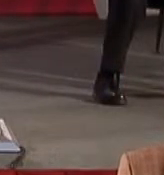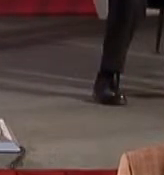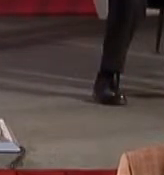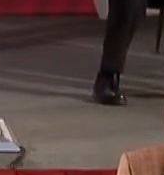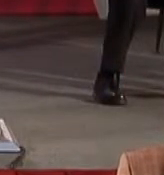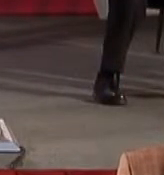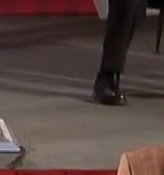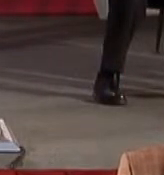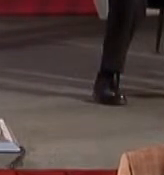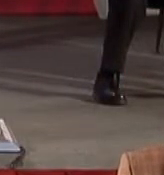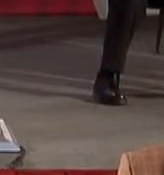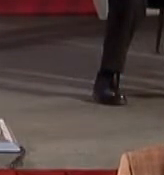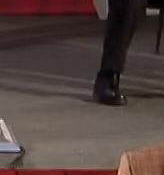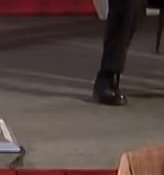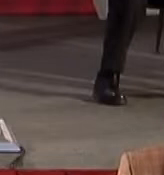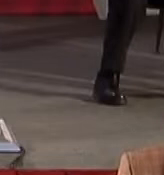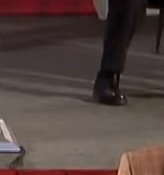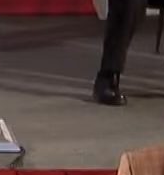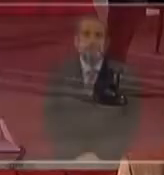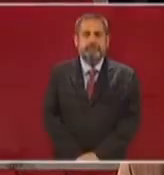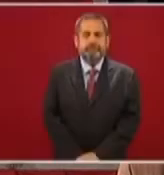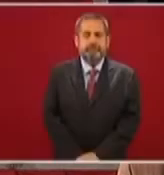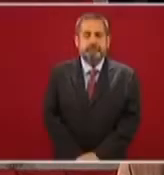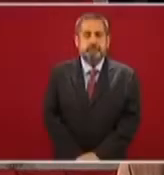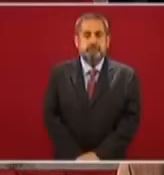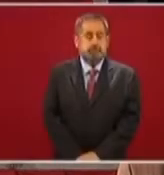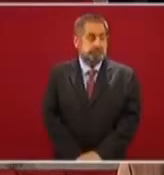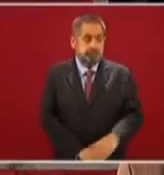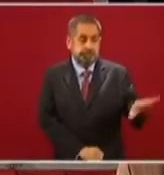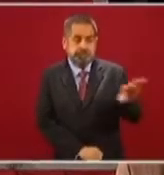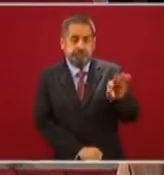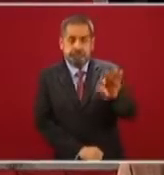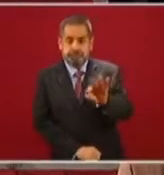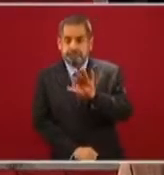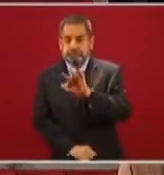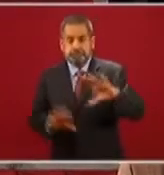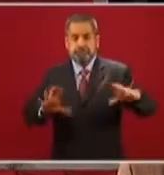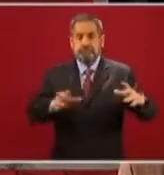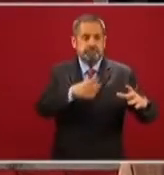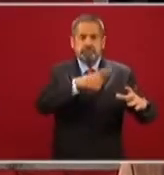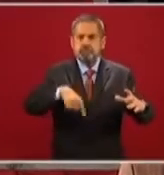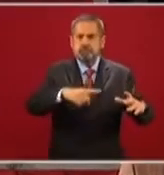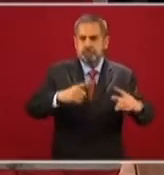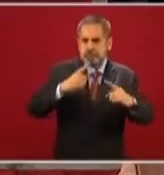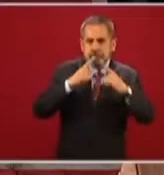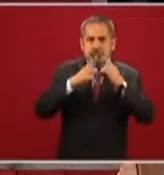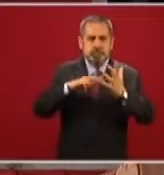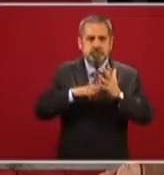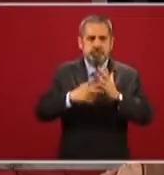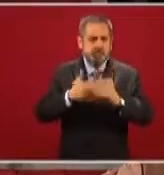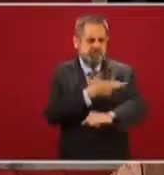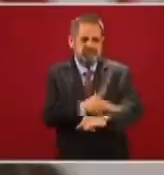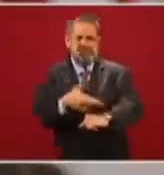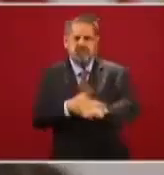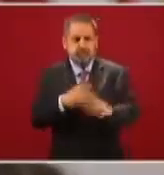comité multidisciplinario que se encargara de realizar todas y cada una de las gestiones relacionadas